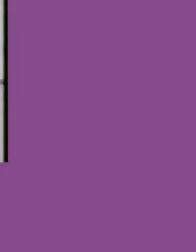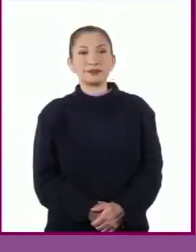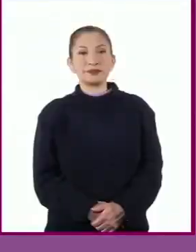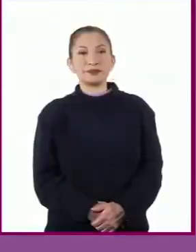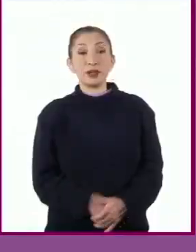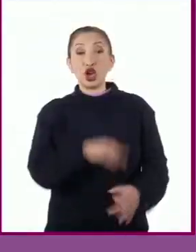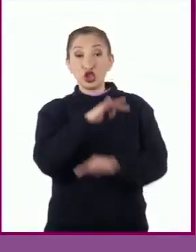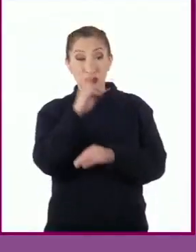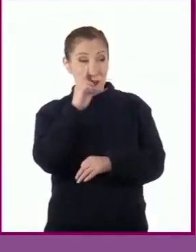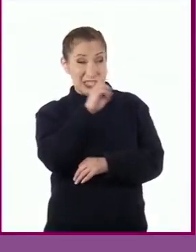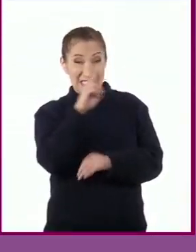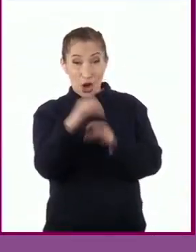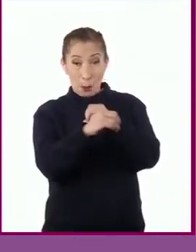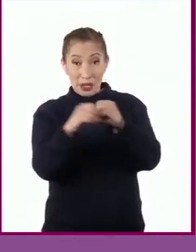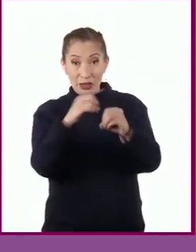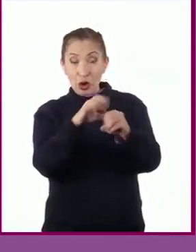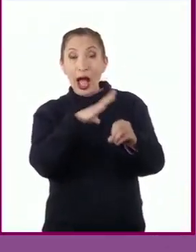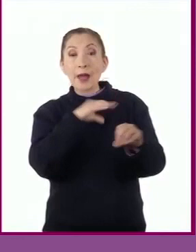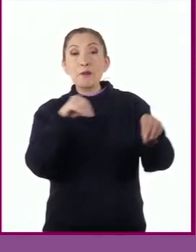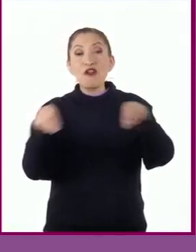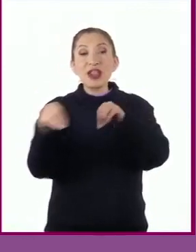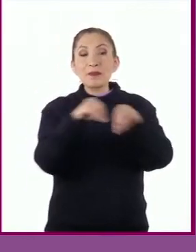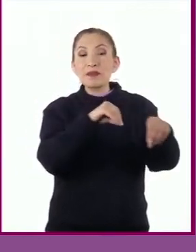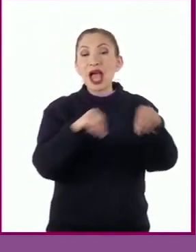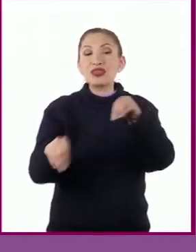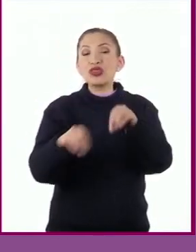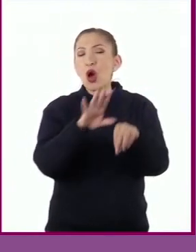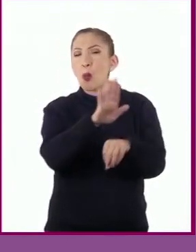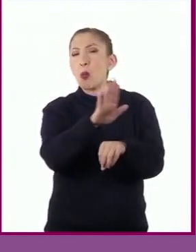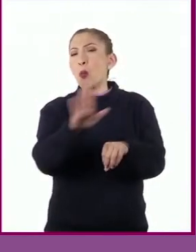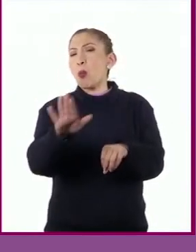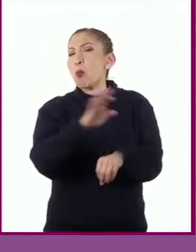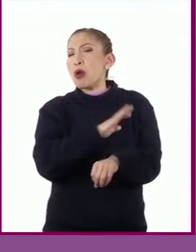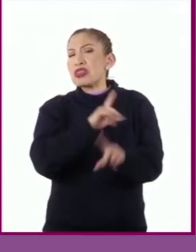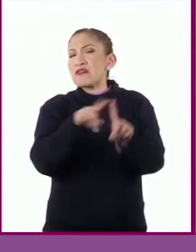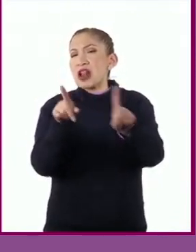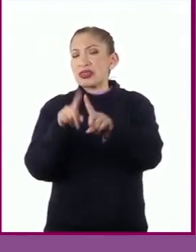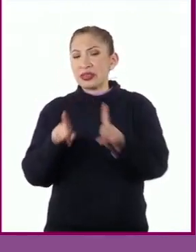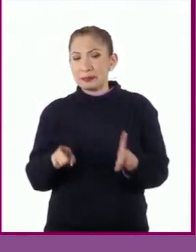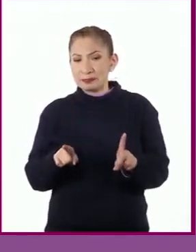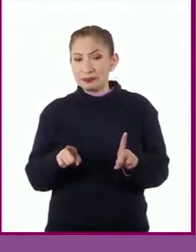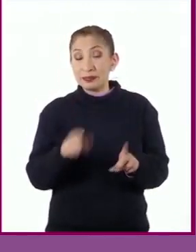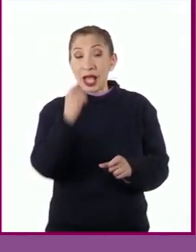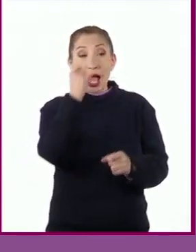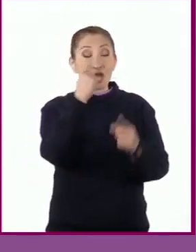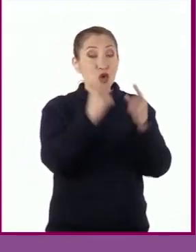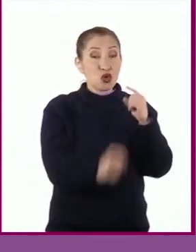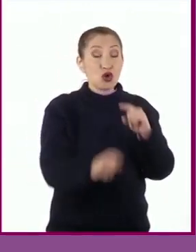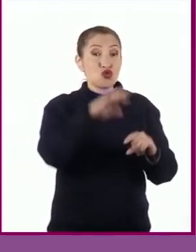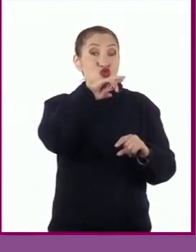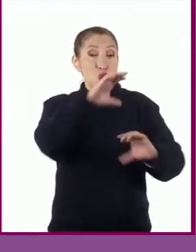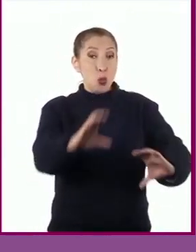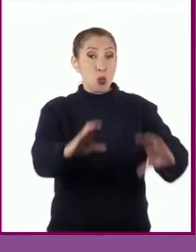Todos estos objetos se están moviendo de una manera muy particular. Algunos con gran